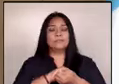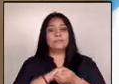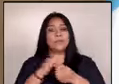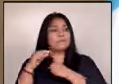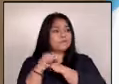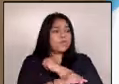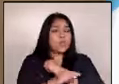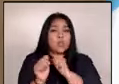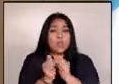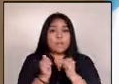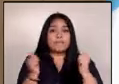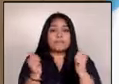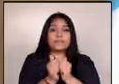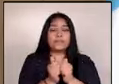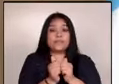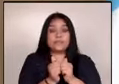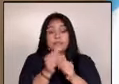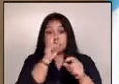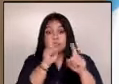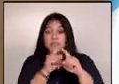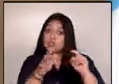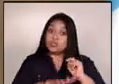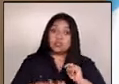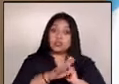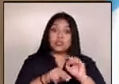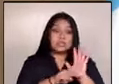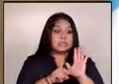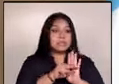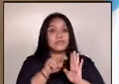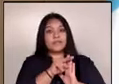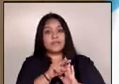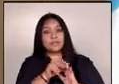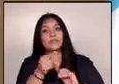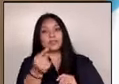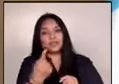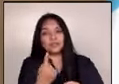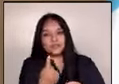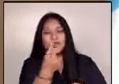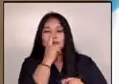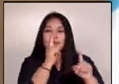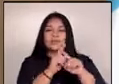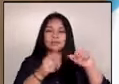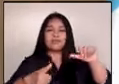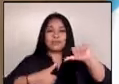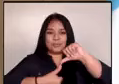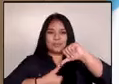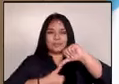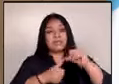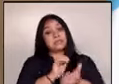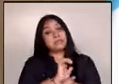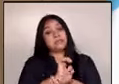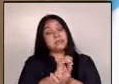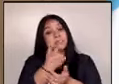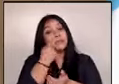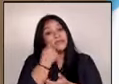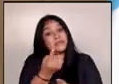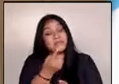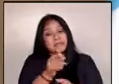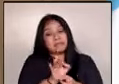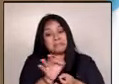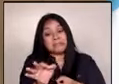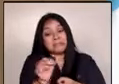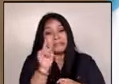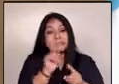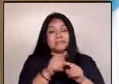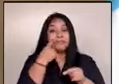la asociación en todos los niveles con ustedes y con la región espero verle pronto Quizá en al cumbre de